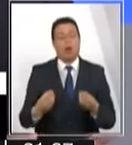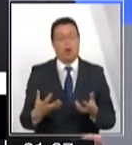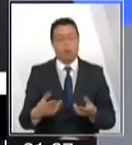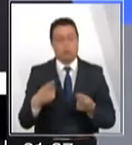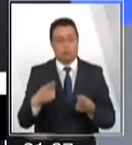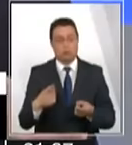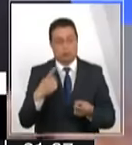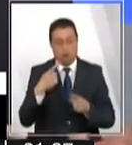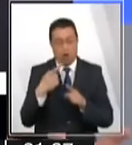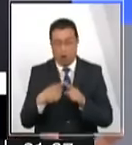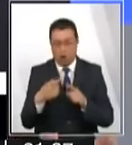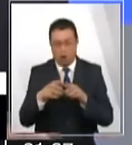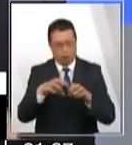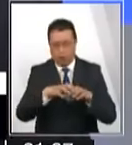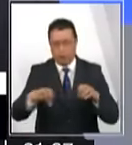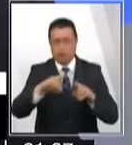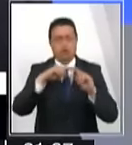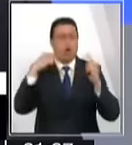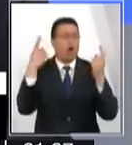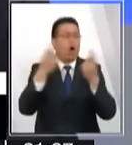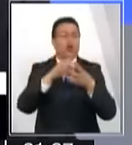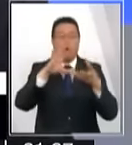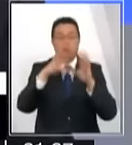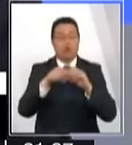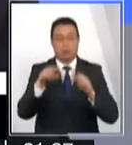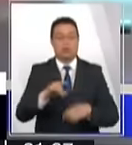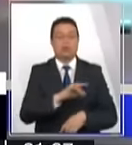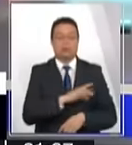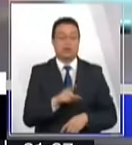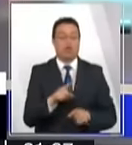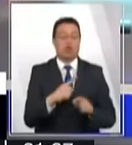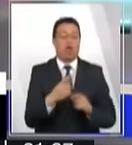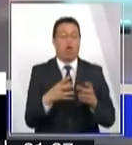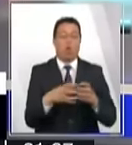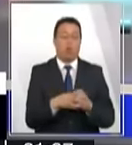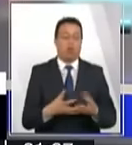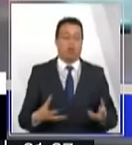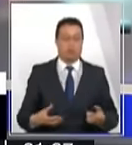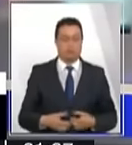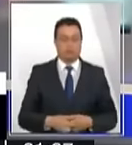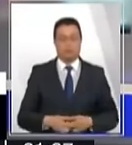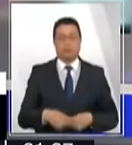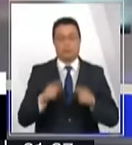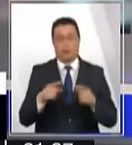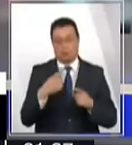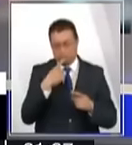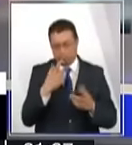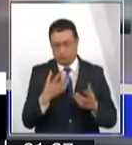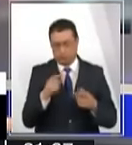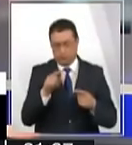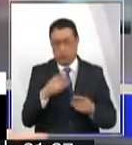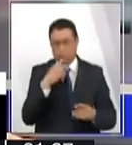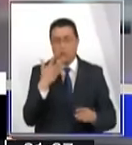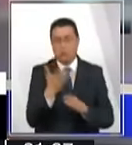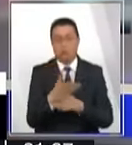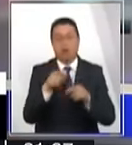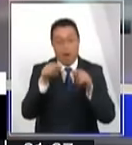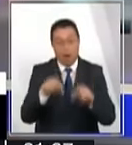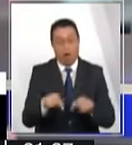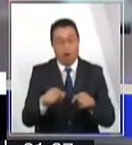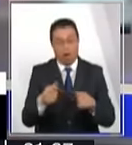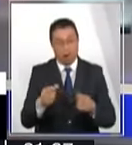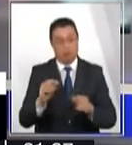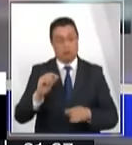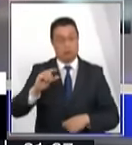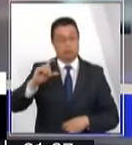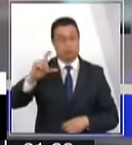través de otro organismo en todos los países del mundo en Chile lo tenemos todos mezclado seor c es una crítica que surge de inmediato ante una propuesta como esta es decir ahora que los costos de las licencia